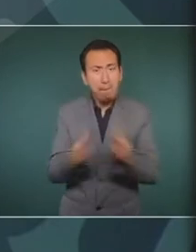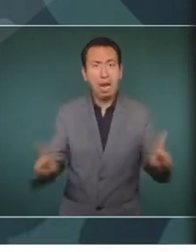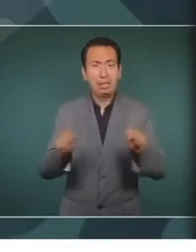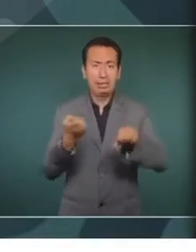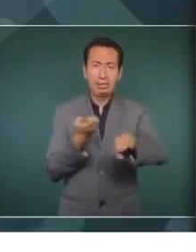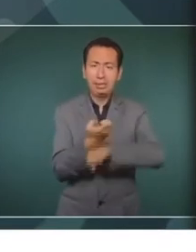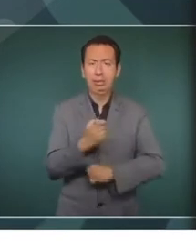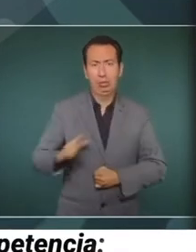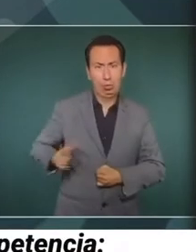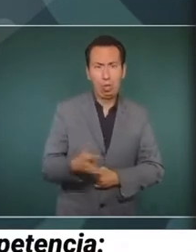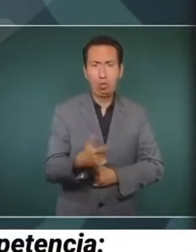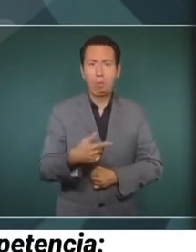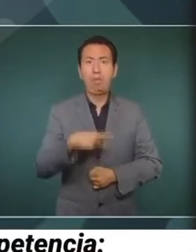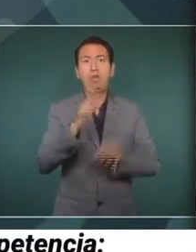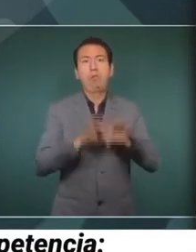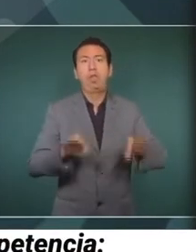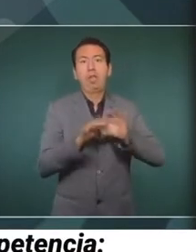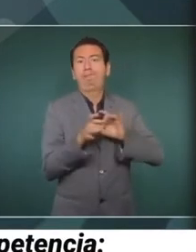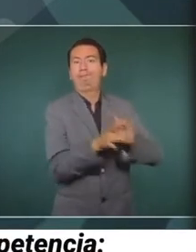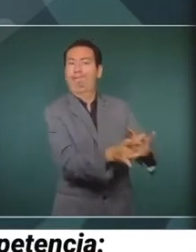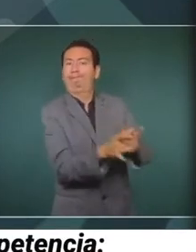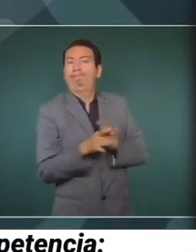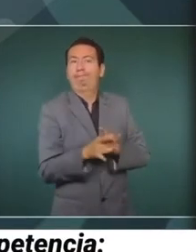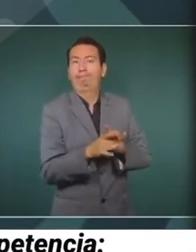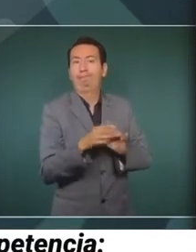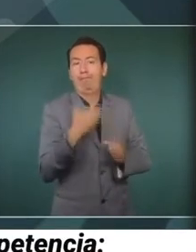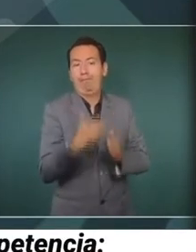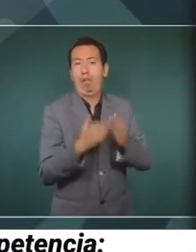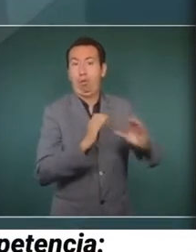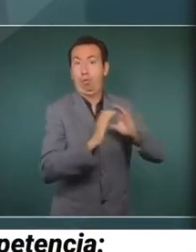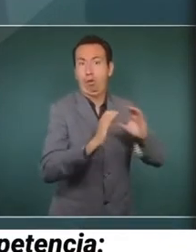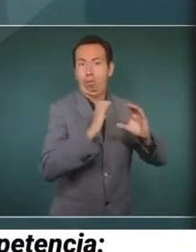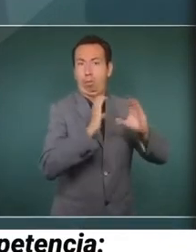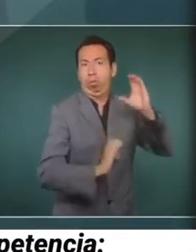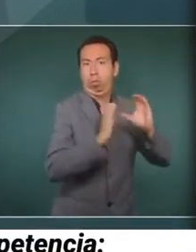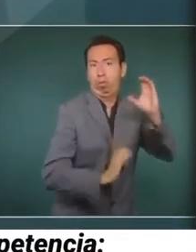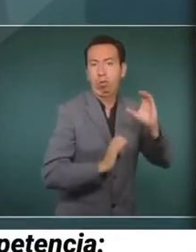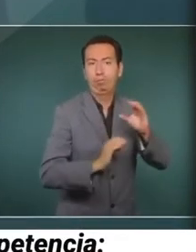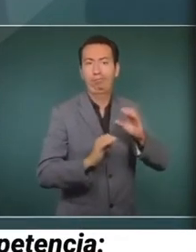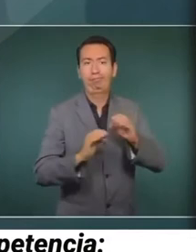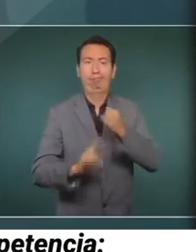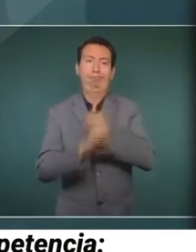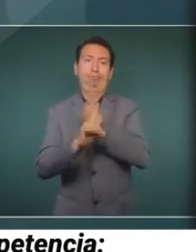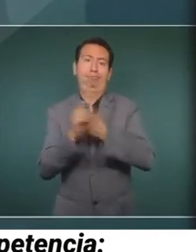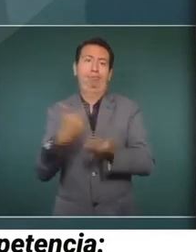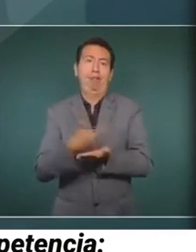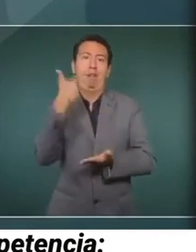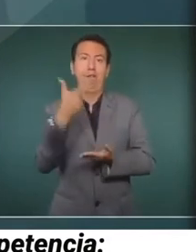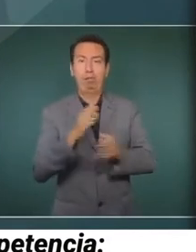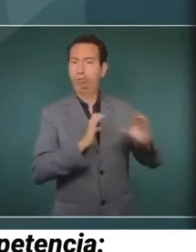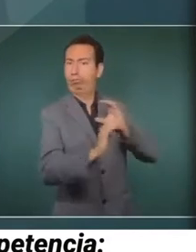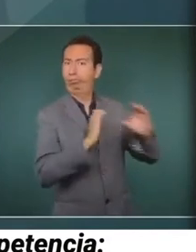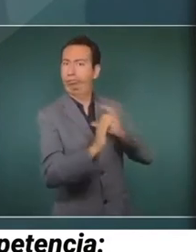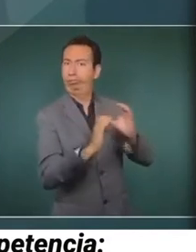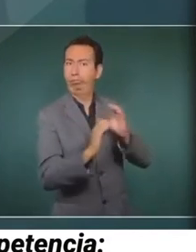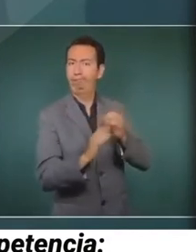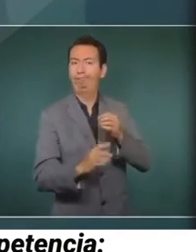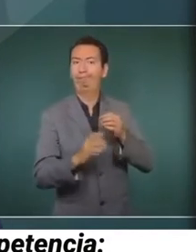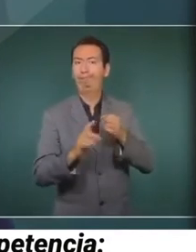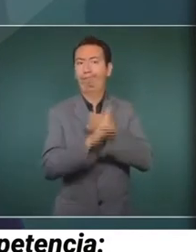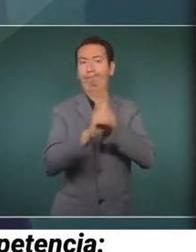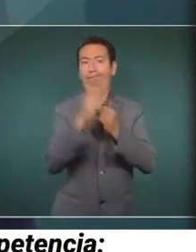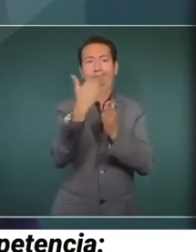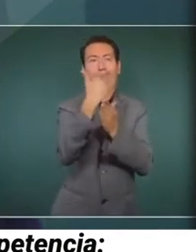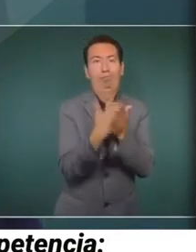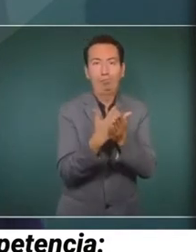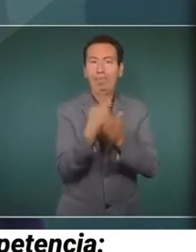El gobernador Diego Sinoé Rodríguez Vallejo expresó su confianza a la labor que realiza el fiscal general Carlos Samarripa Aguirre y pidió que se